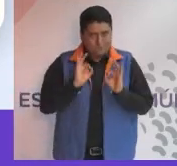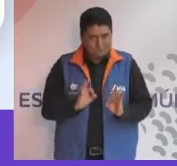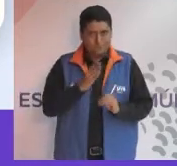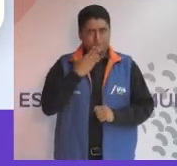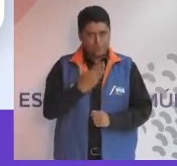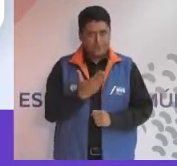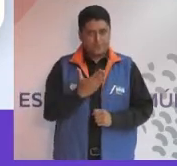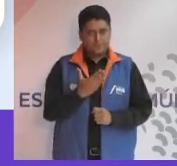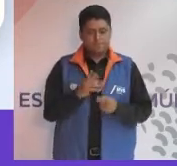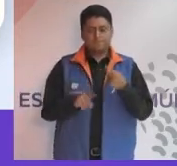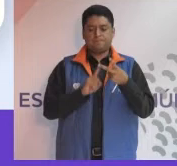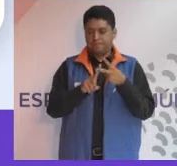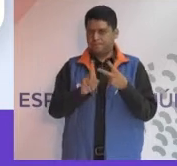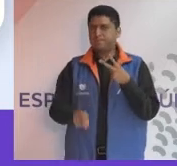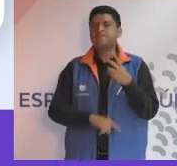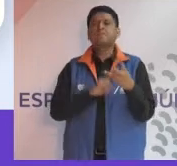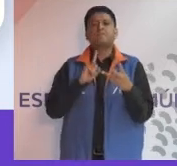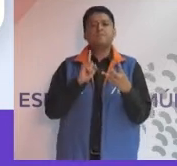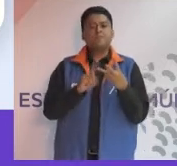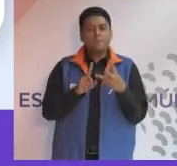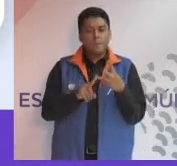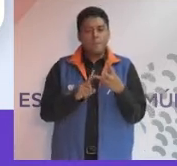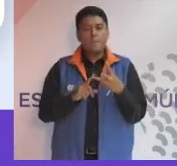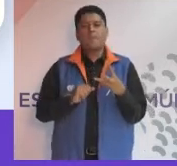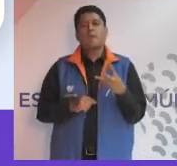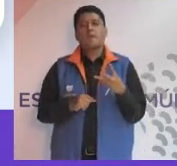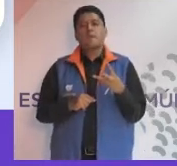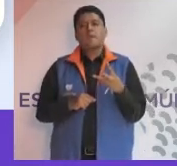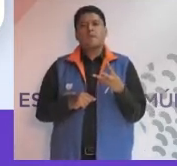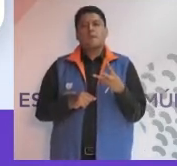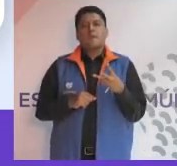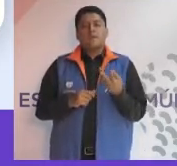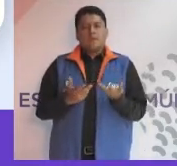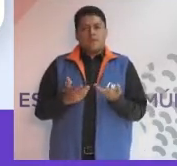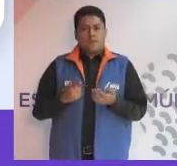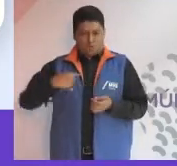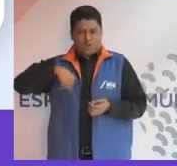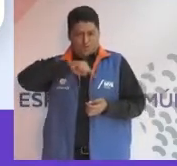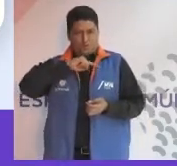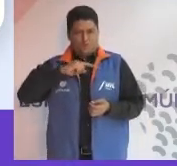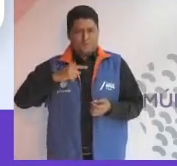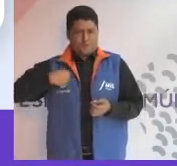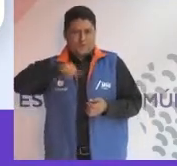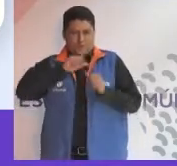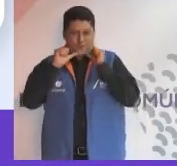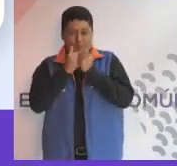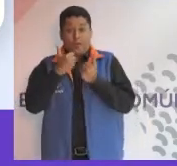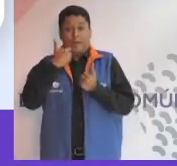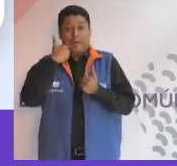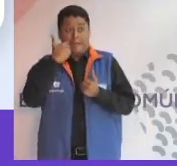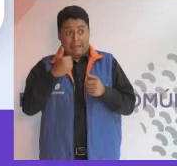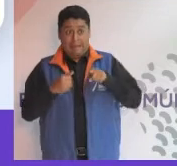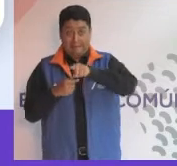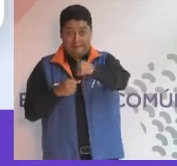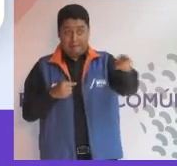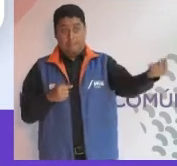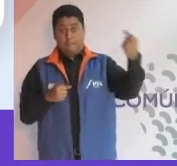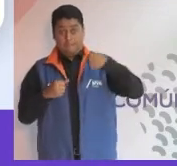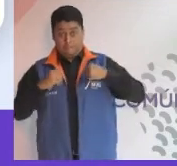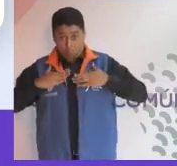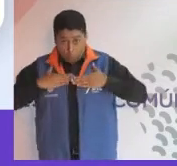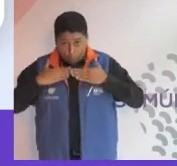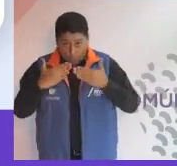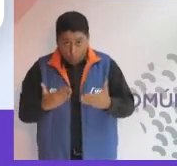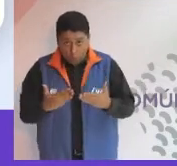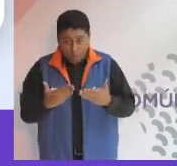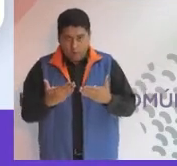que ha impactado grandemente como habilitador de confianza, al menos en nuestro caso, es el tema de la medición